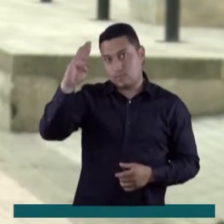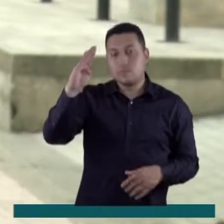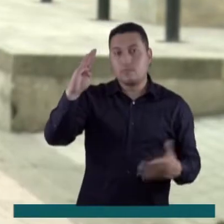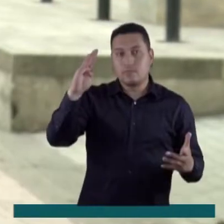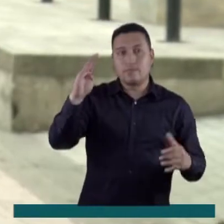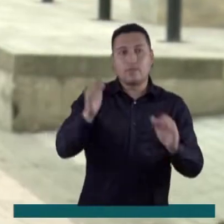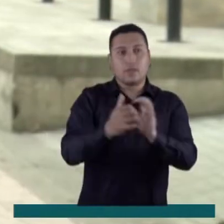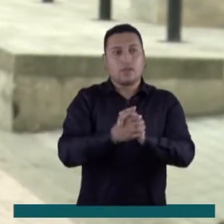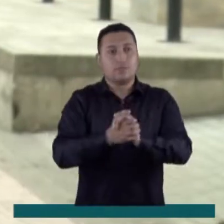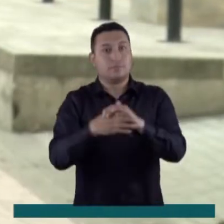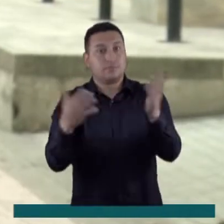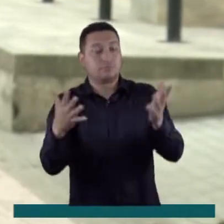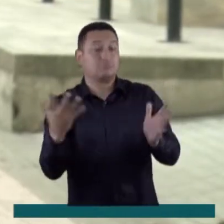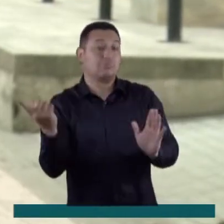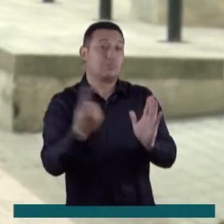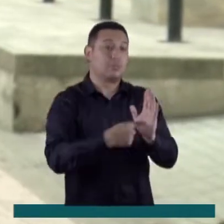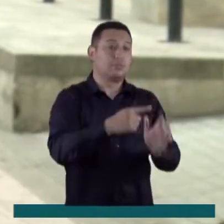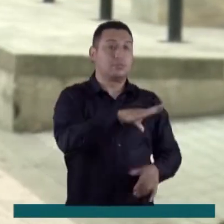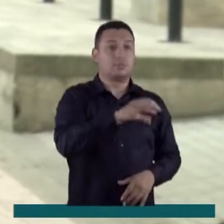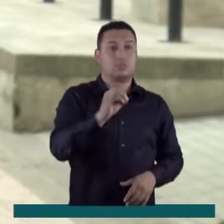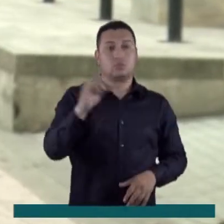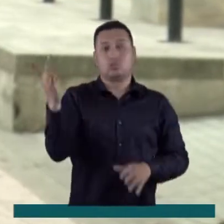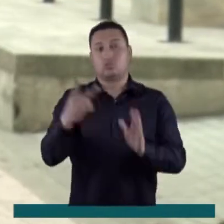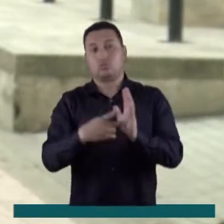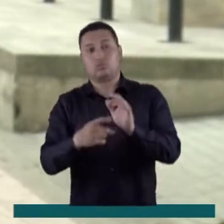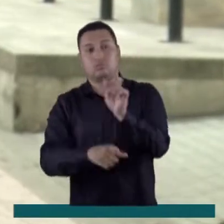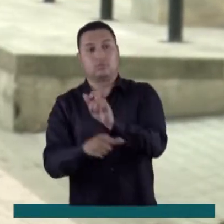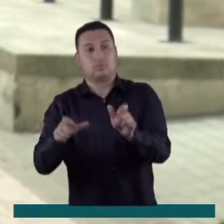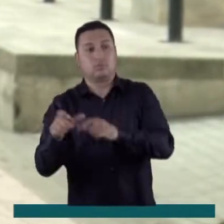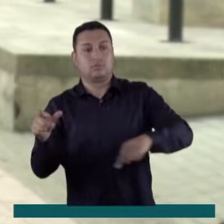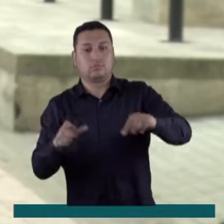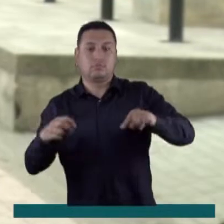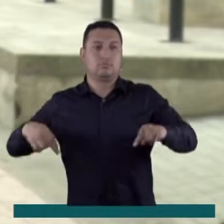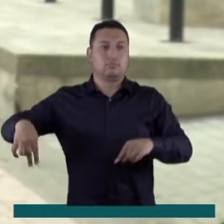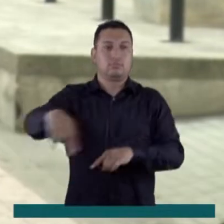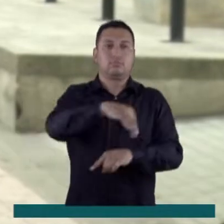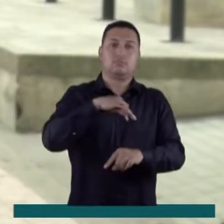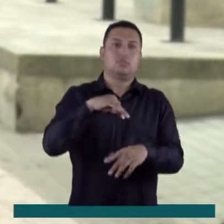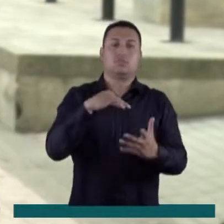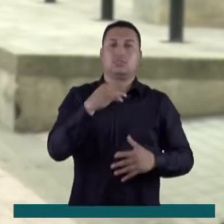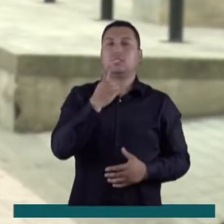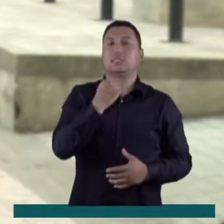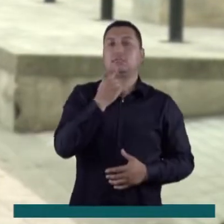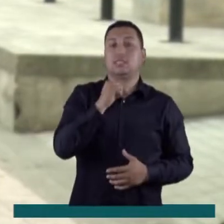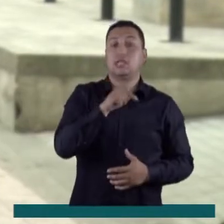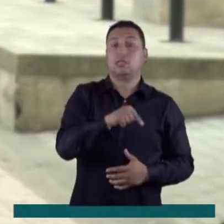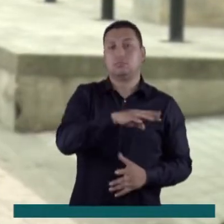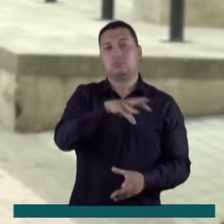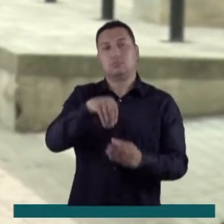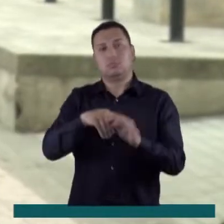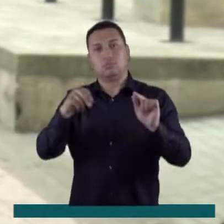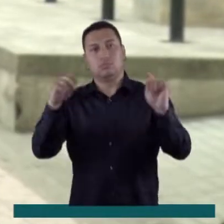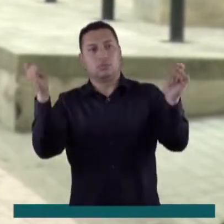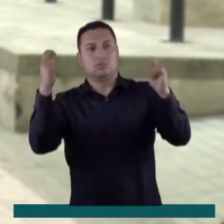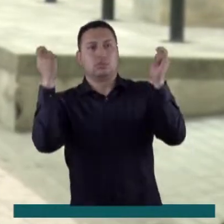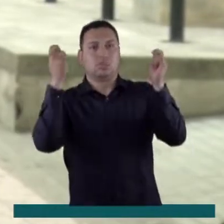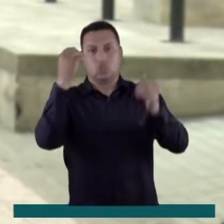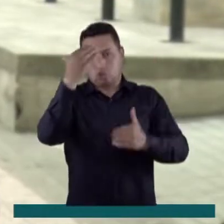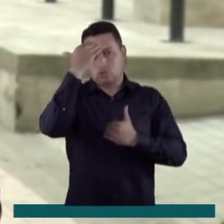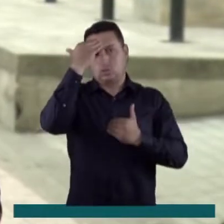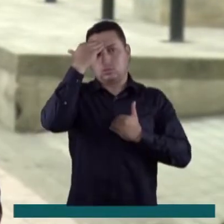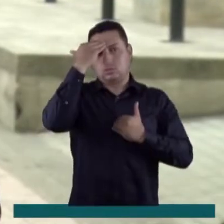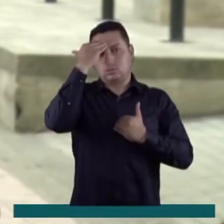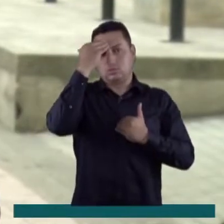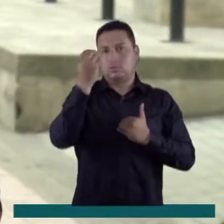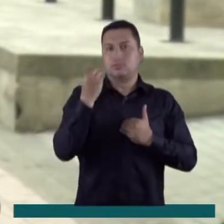Hola, cordial saludo de 1.500 a 2.000 peatones tiene el municipio de Zipaquirá, los cuales hacen parte de una campaña de concientización